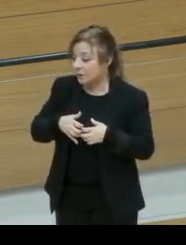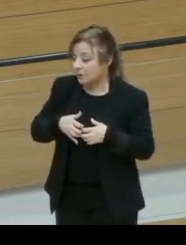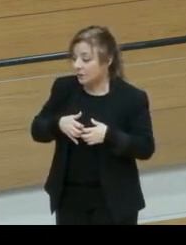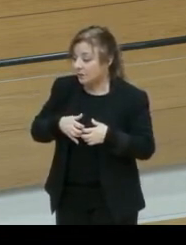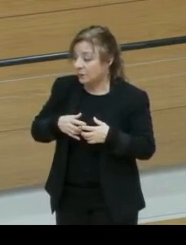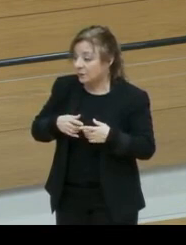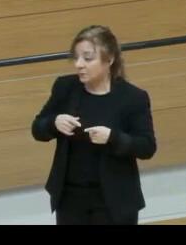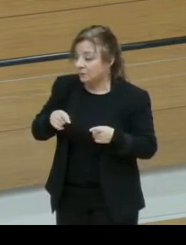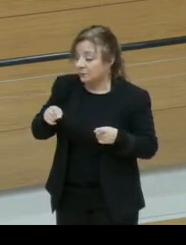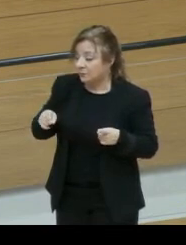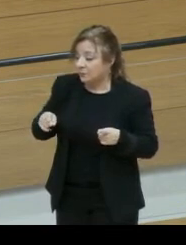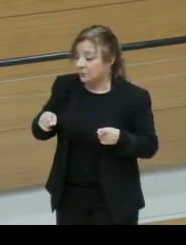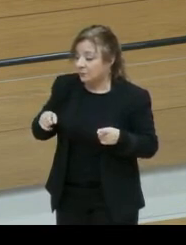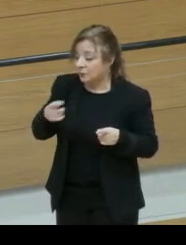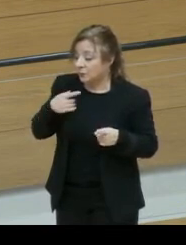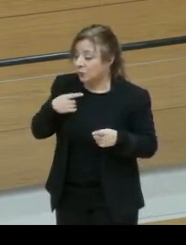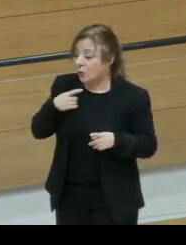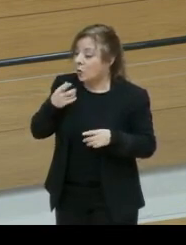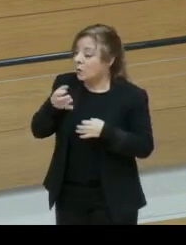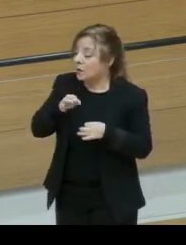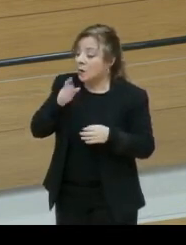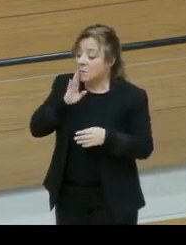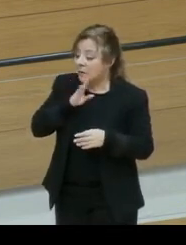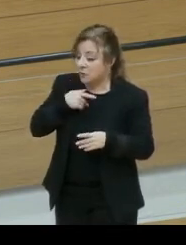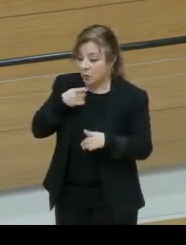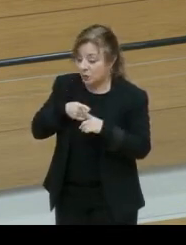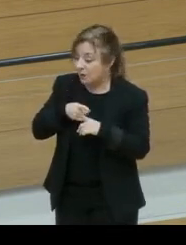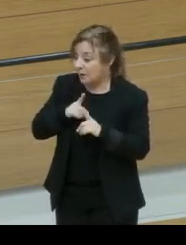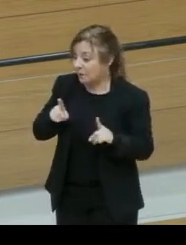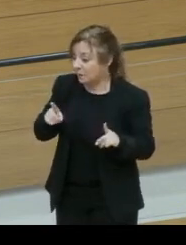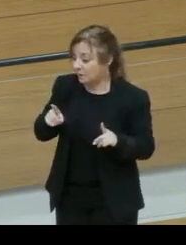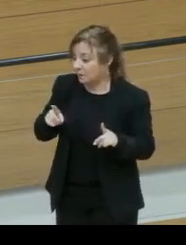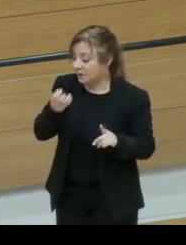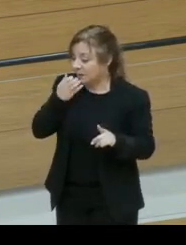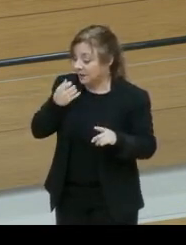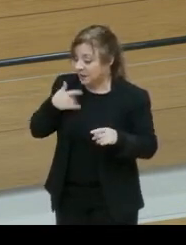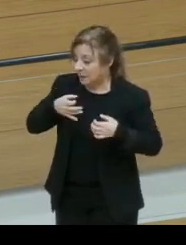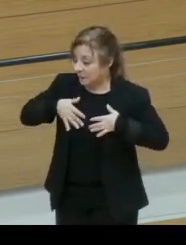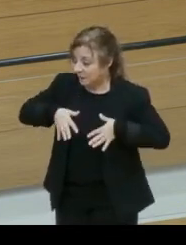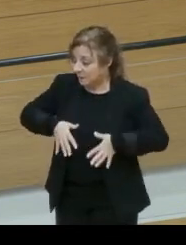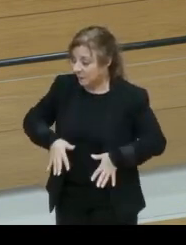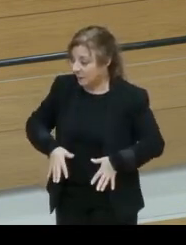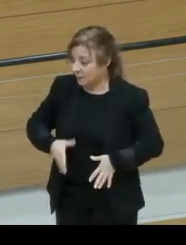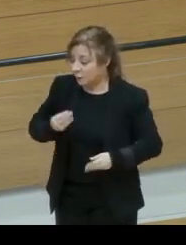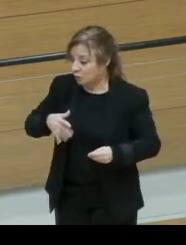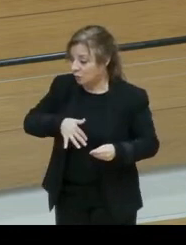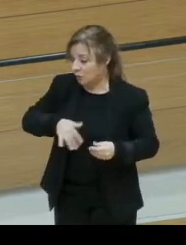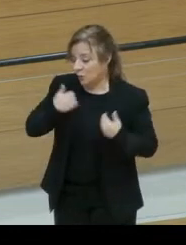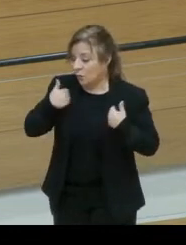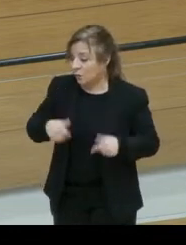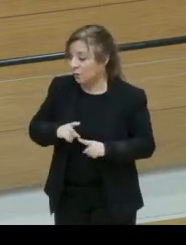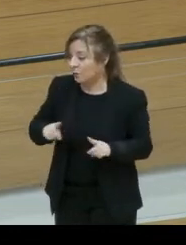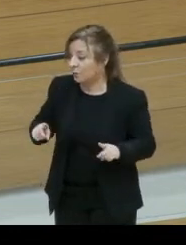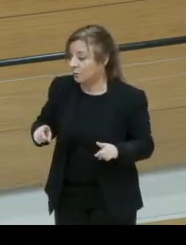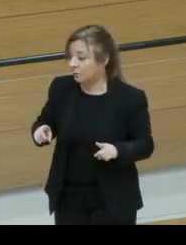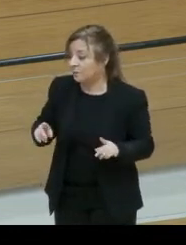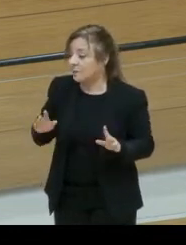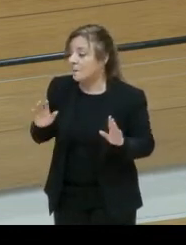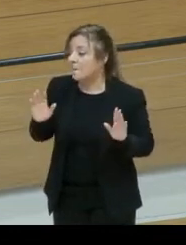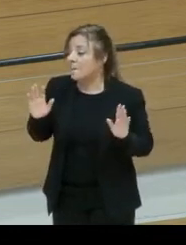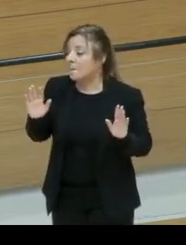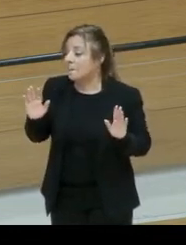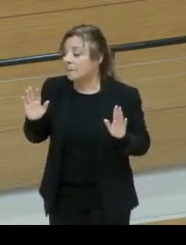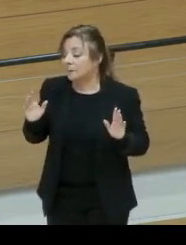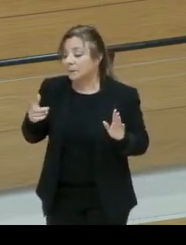este caso, yo no utilizaría la célula madre a nivel de muchos lugares del organismo, pero